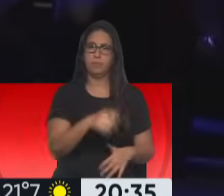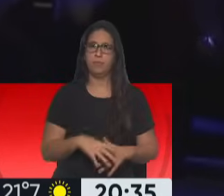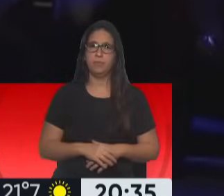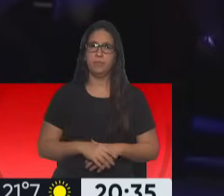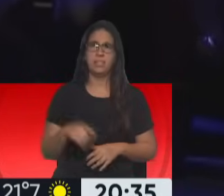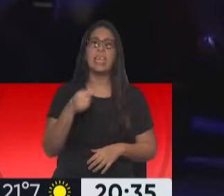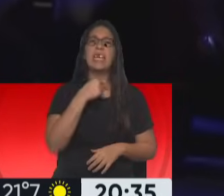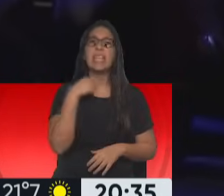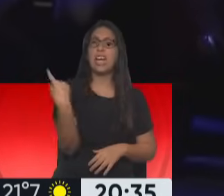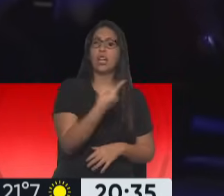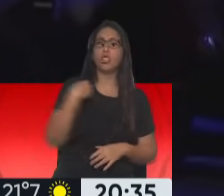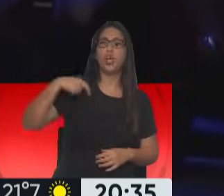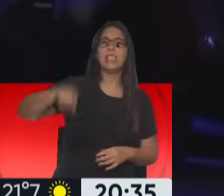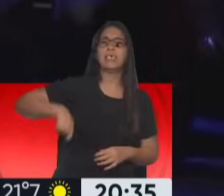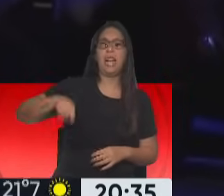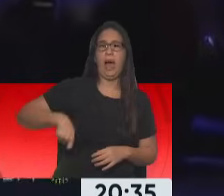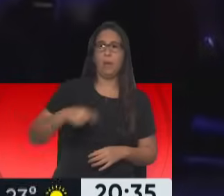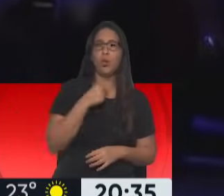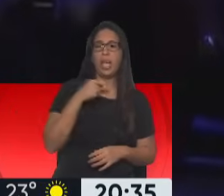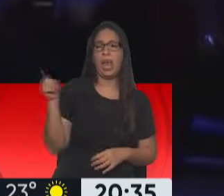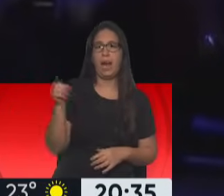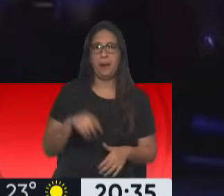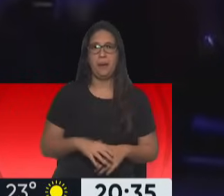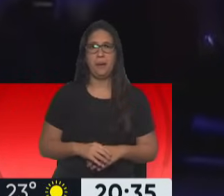Nos quieren esclavos.